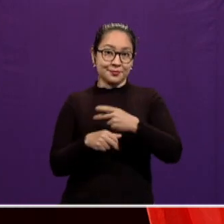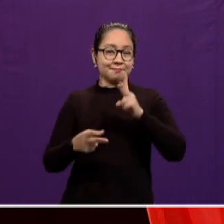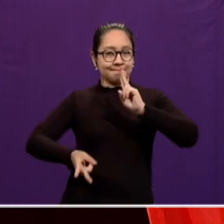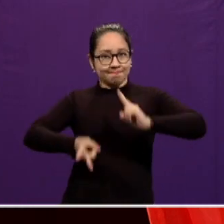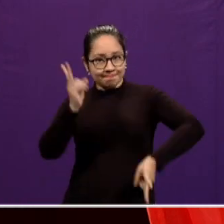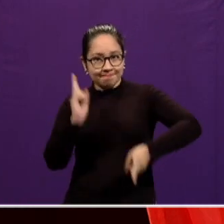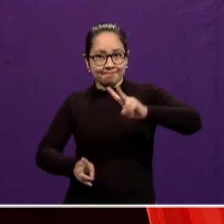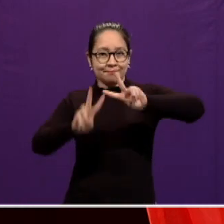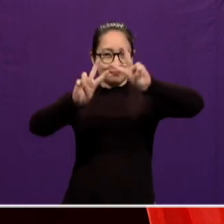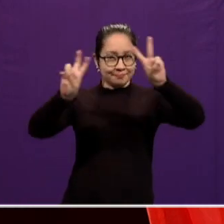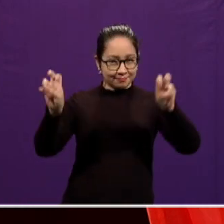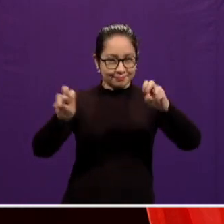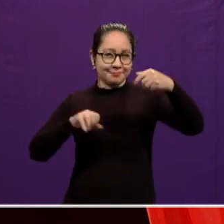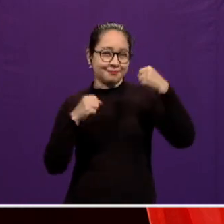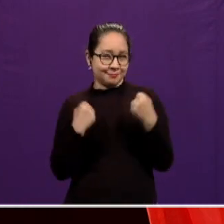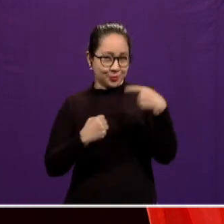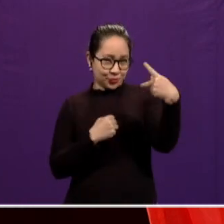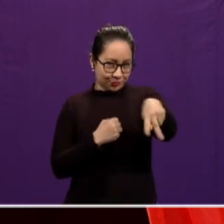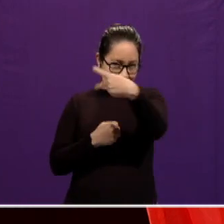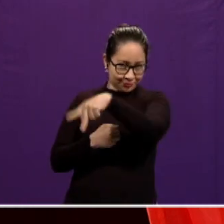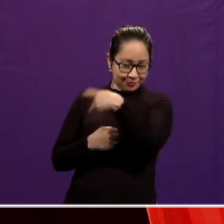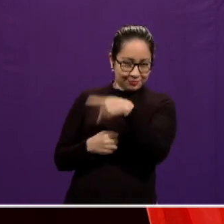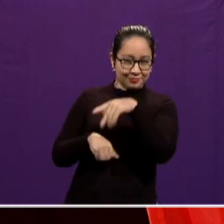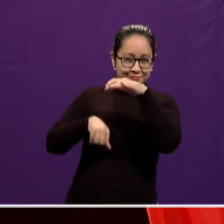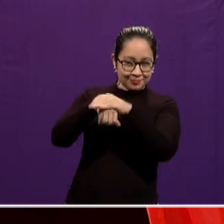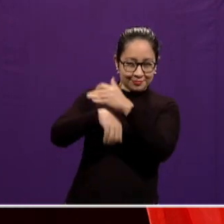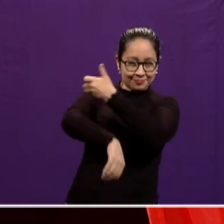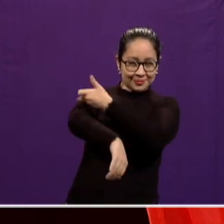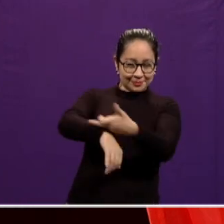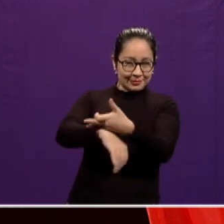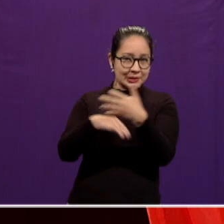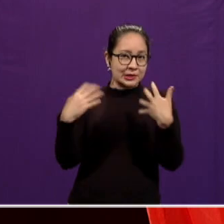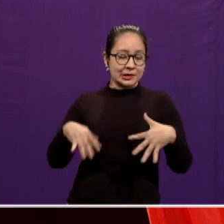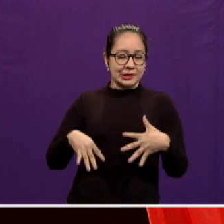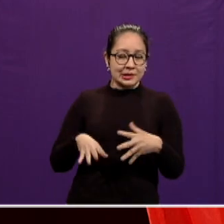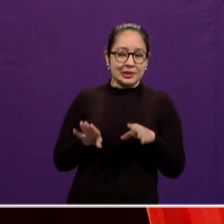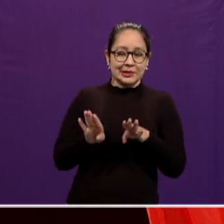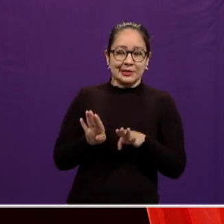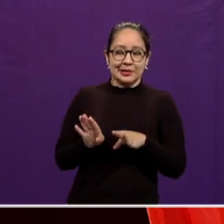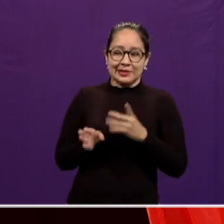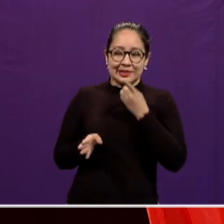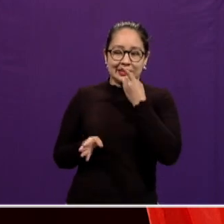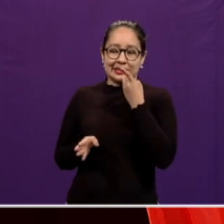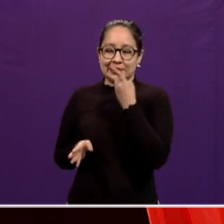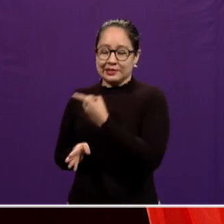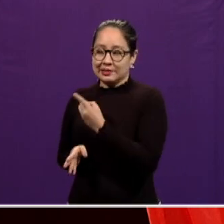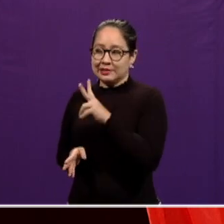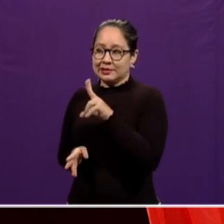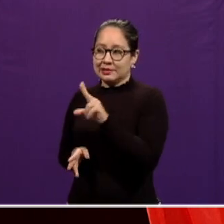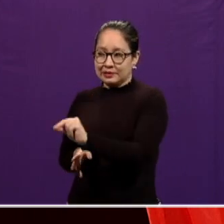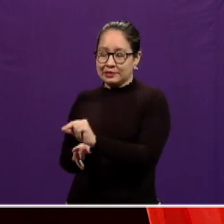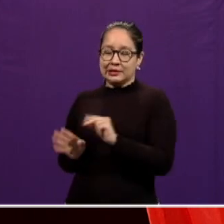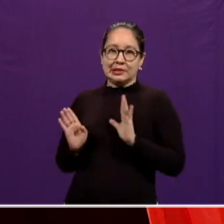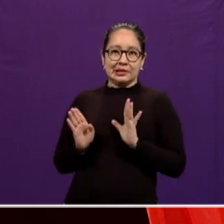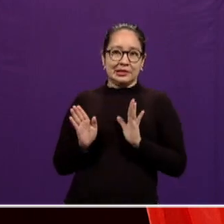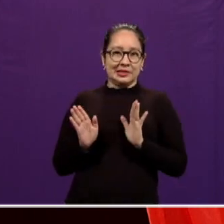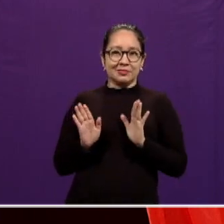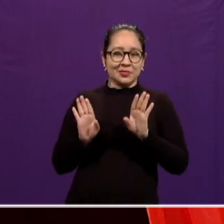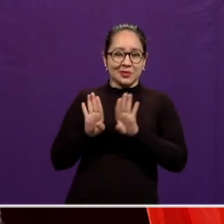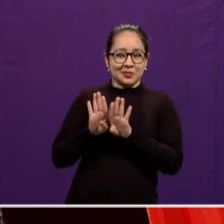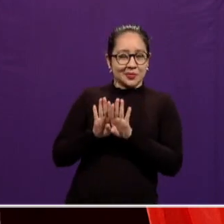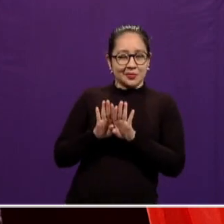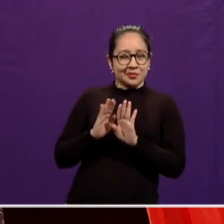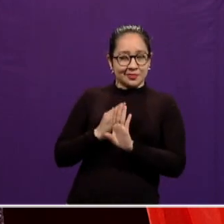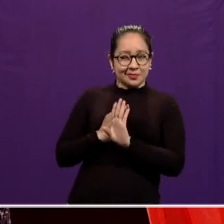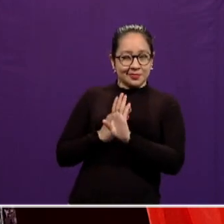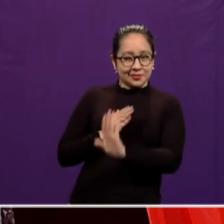las amistades o con la familia, de repente decimos, ¿y cómo le digo que no? ¿Y cómo le pongo un límite? ¿Cómo decir no y